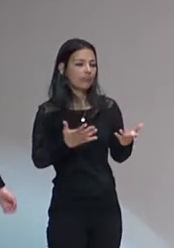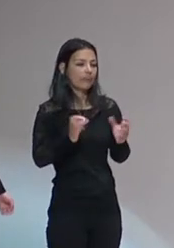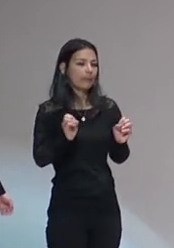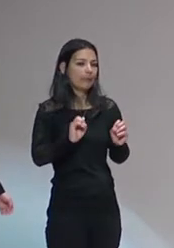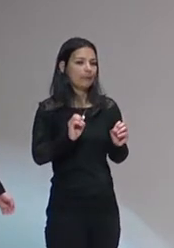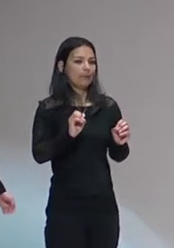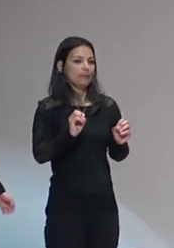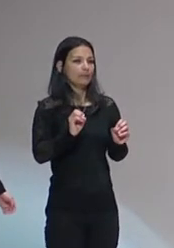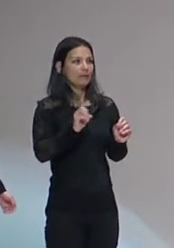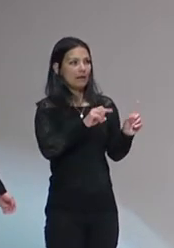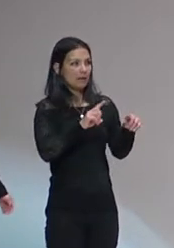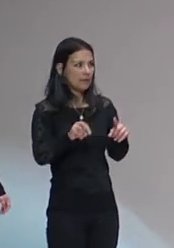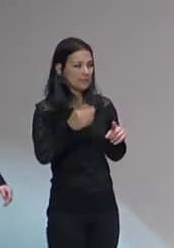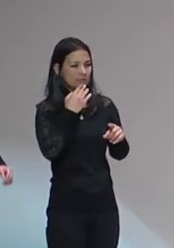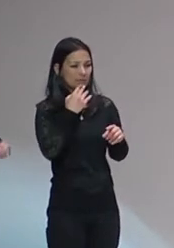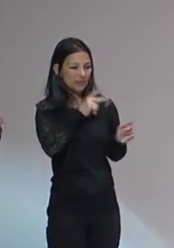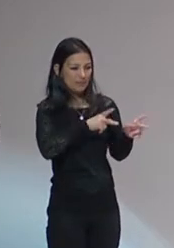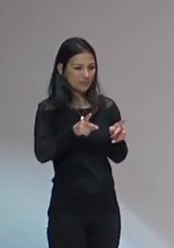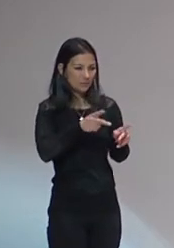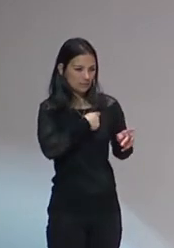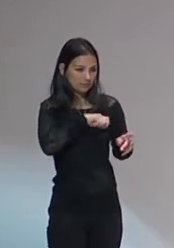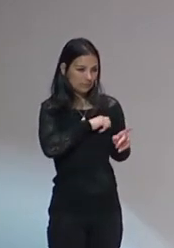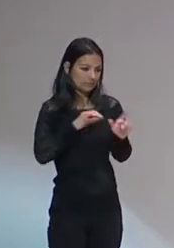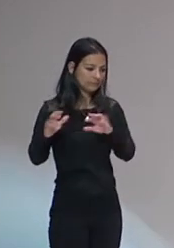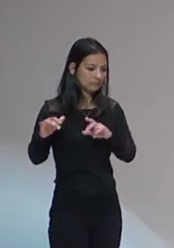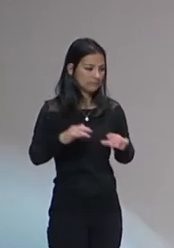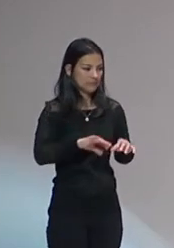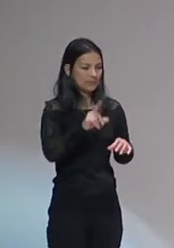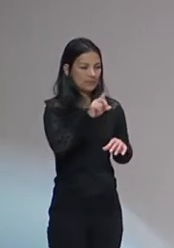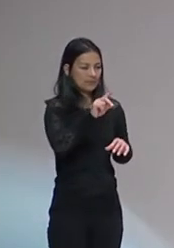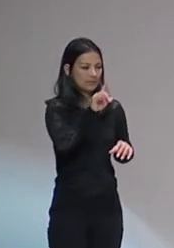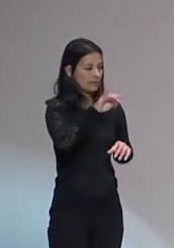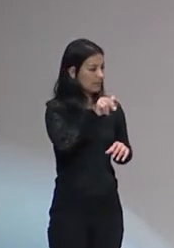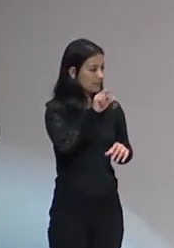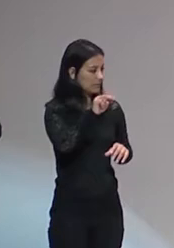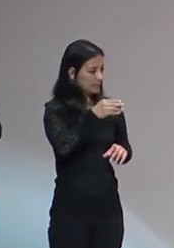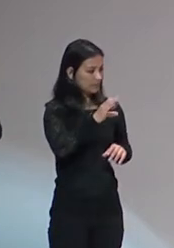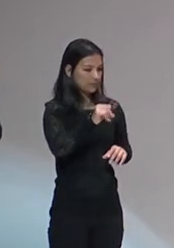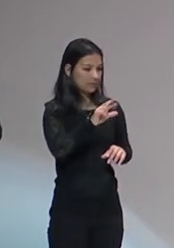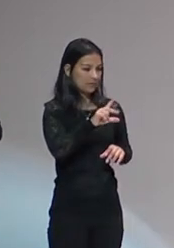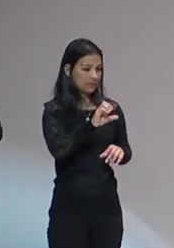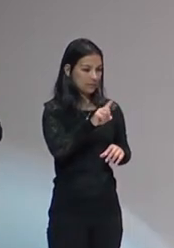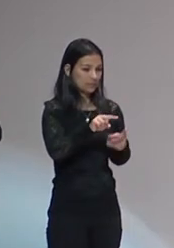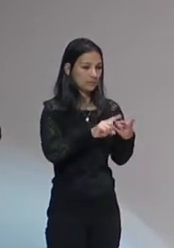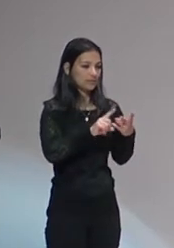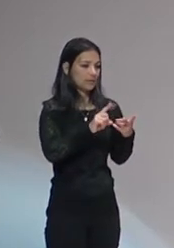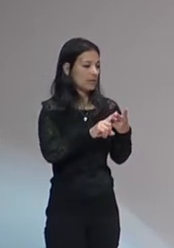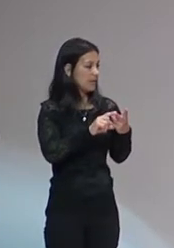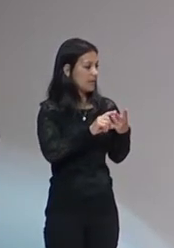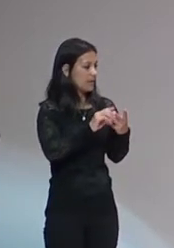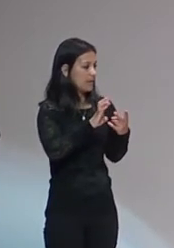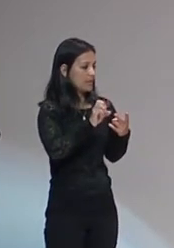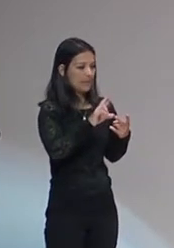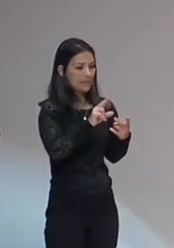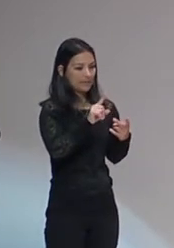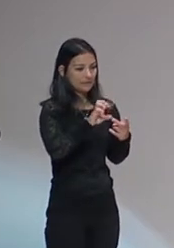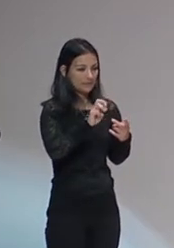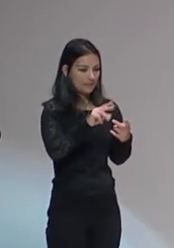por unos pensadores españoles, Giancarlo Melis, Bárcenas, que hablan de